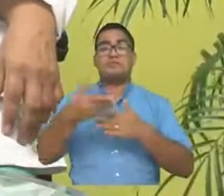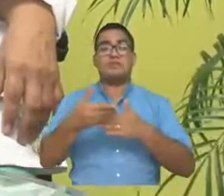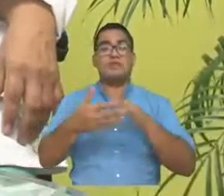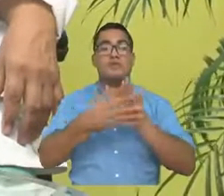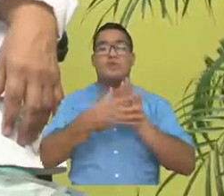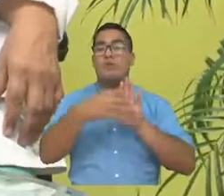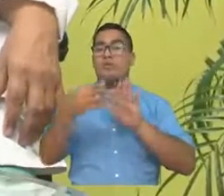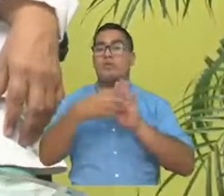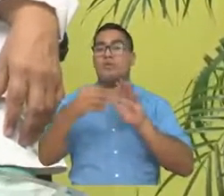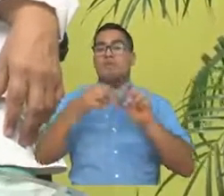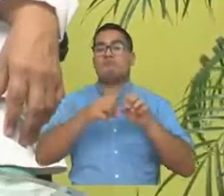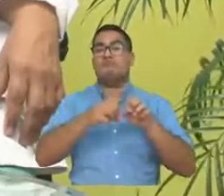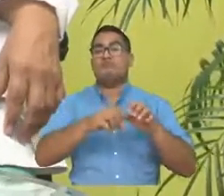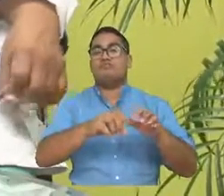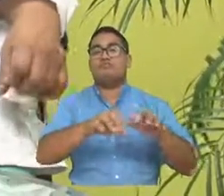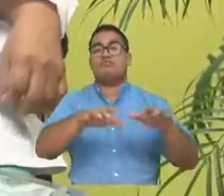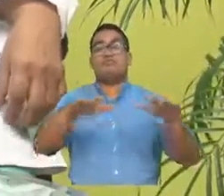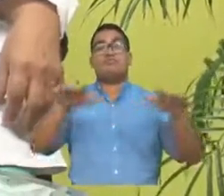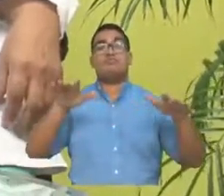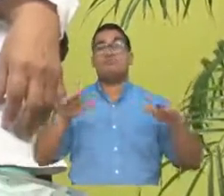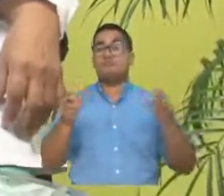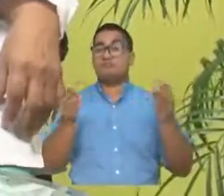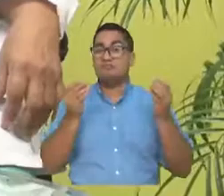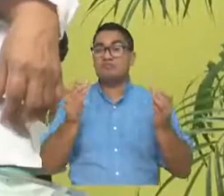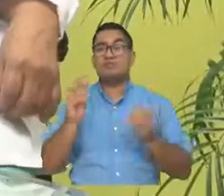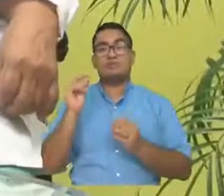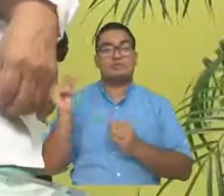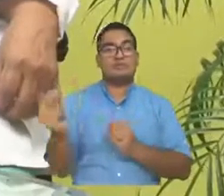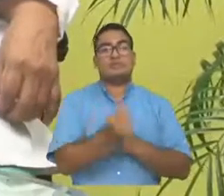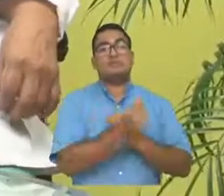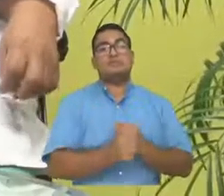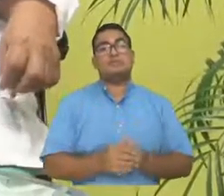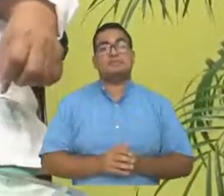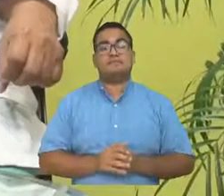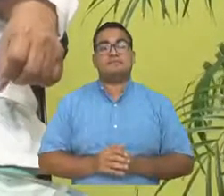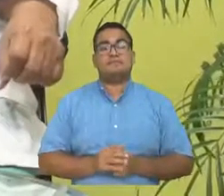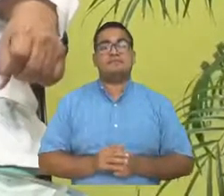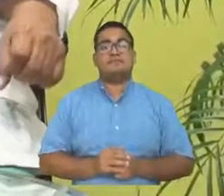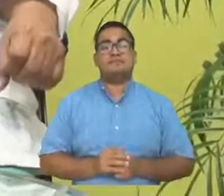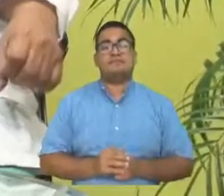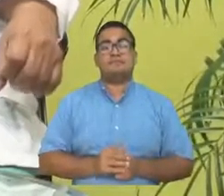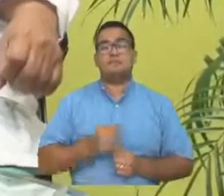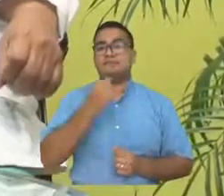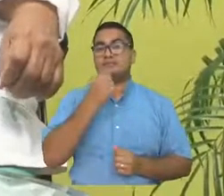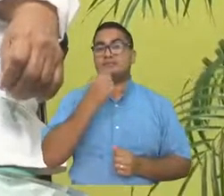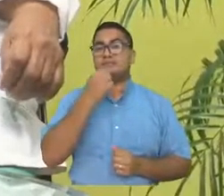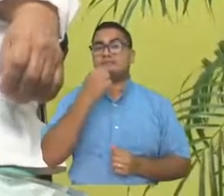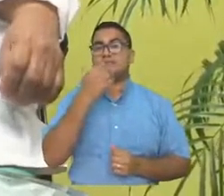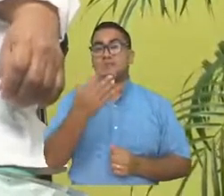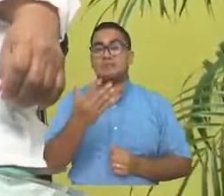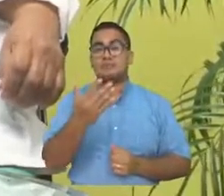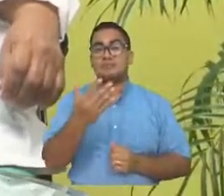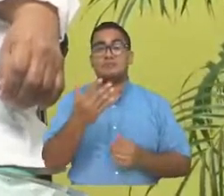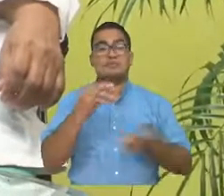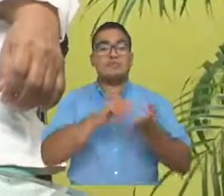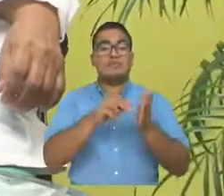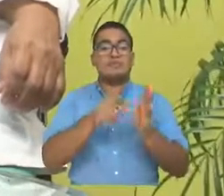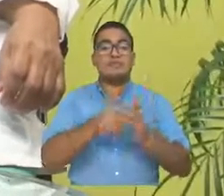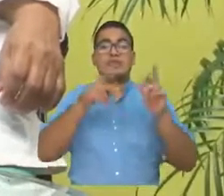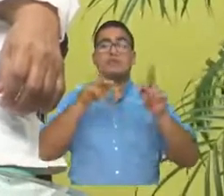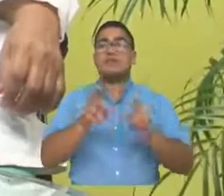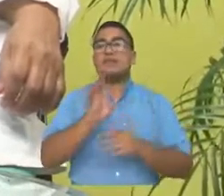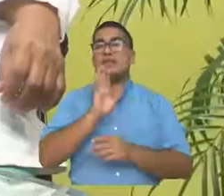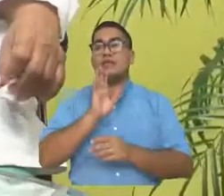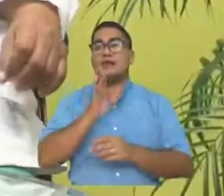mamíferos. Y este, ¿verdad?, mutó y se pasó al hombre y se adaptó a lo que es